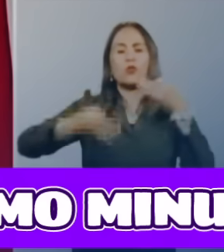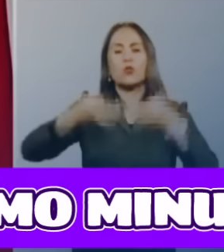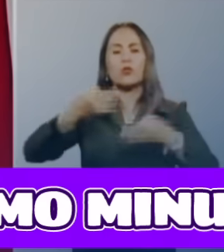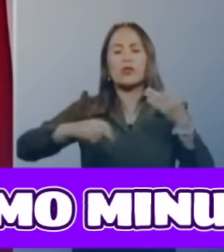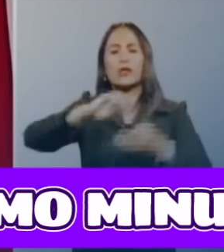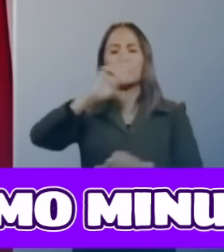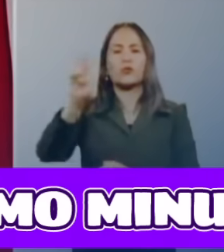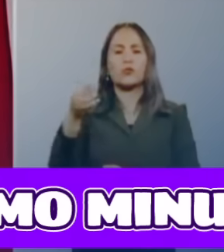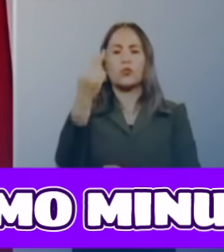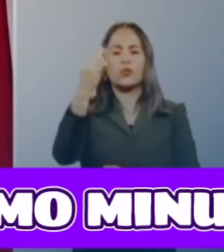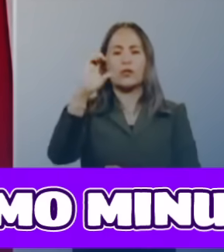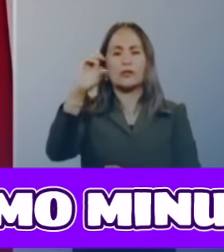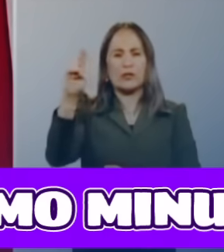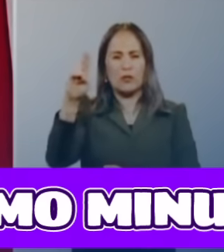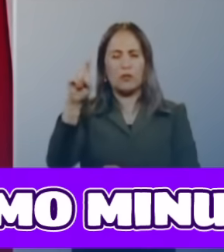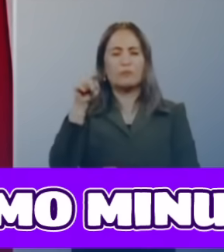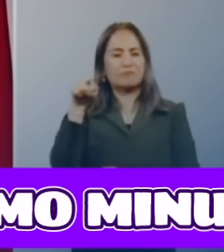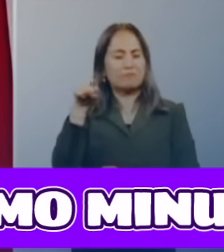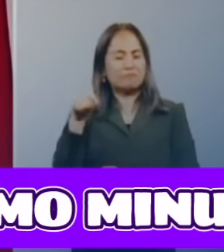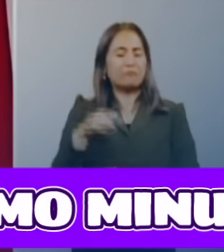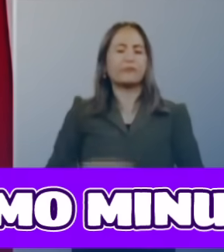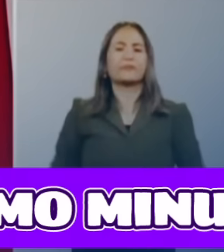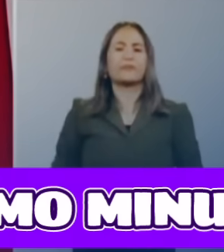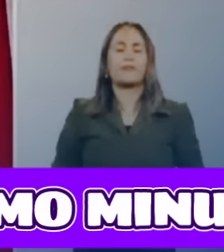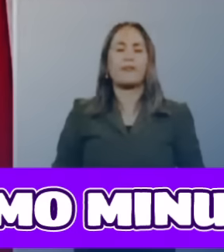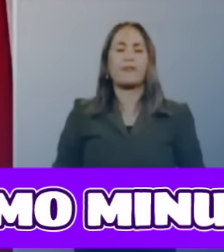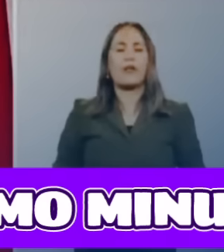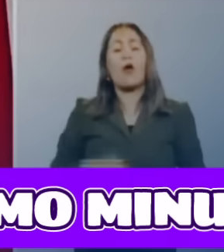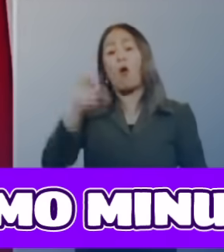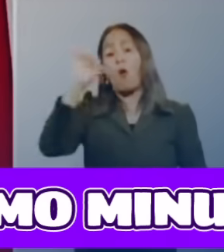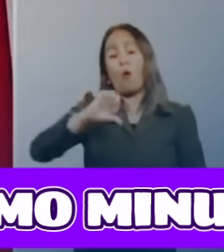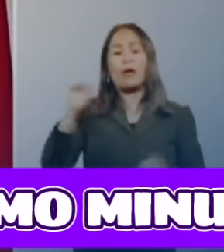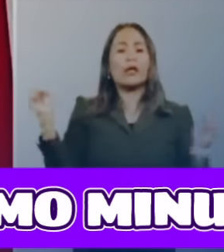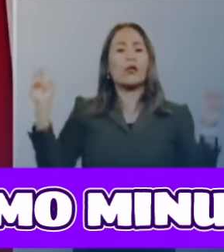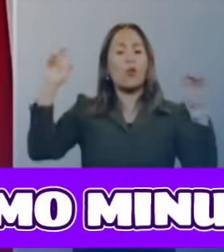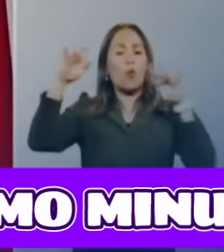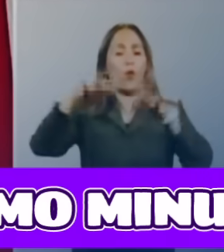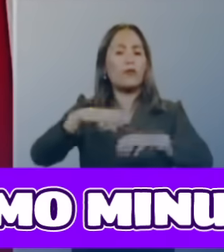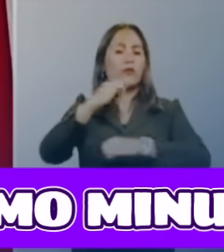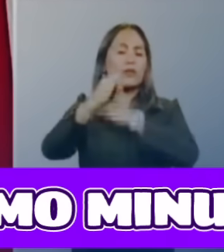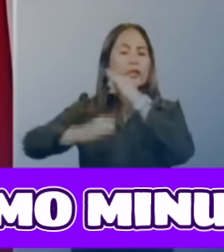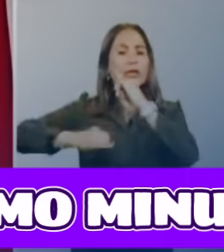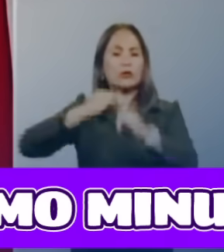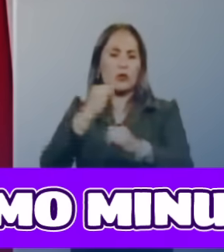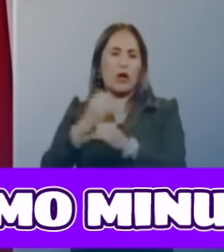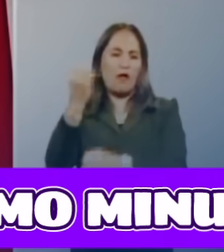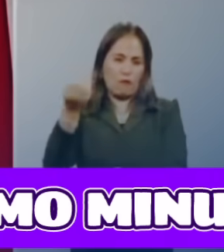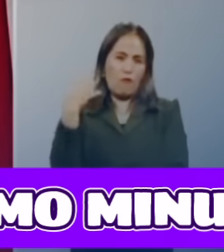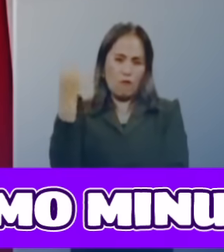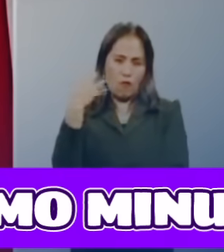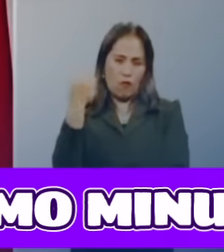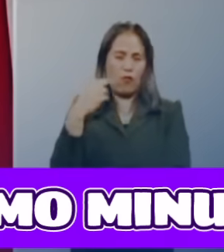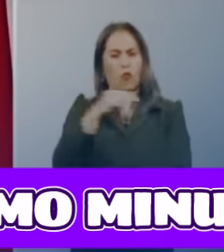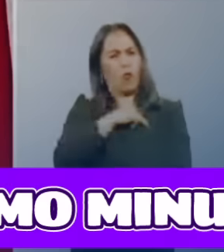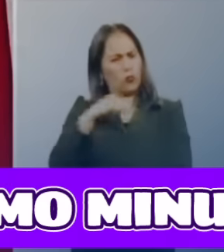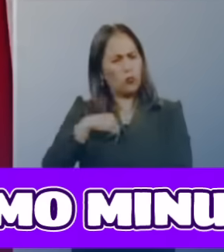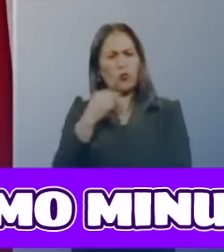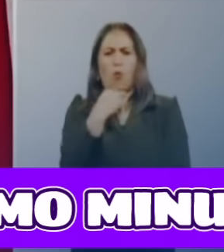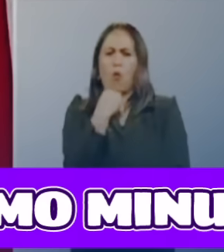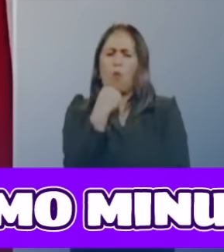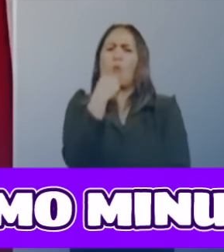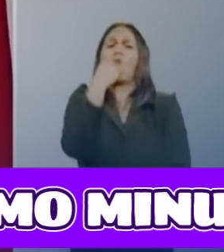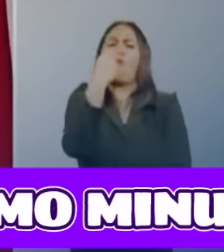de la UNAM, a través de este encuentro internacional, alzamos la voz una vez